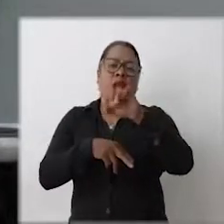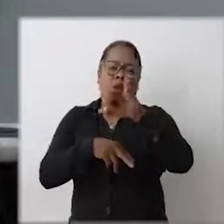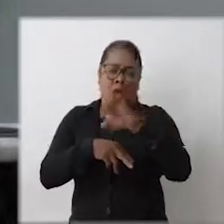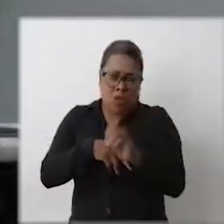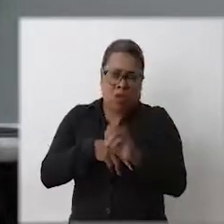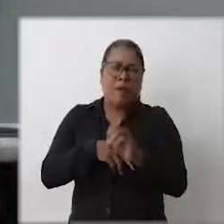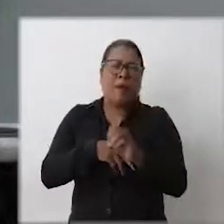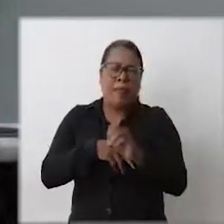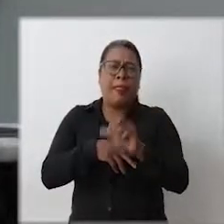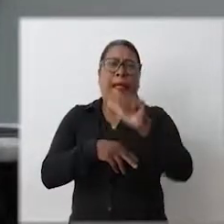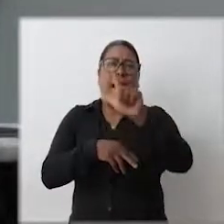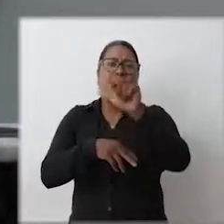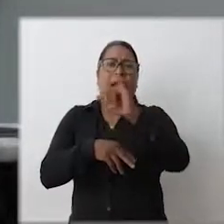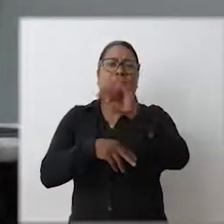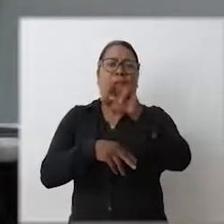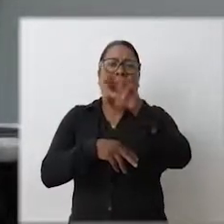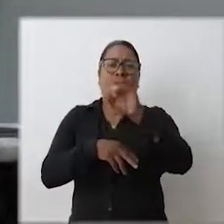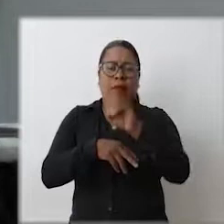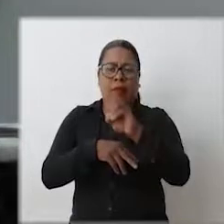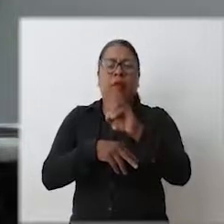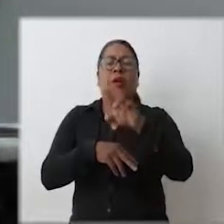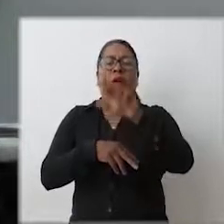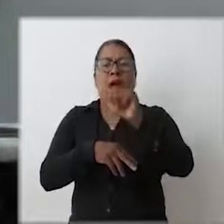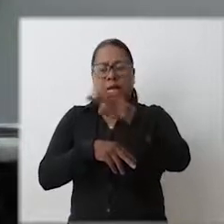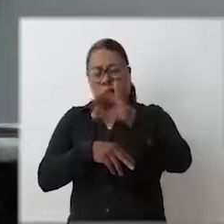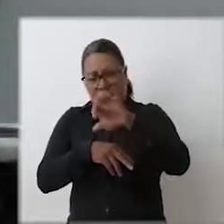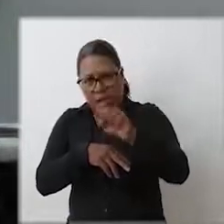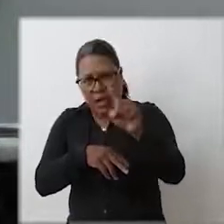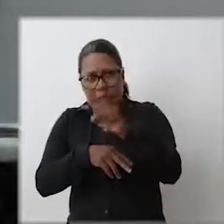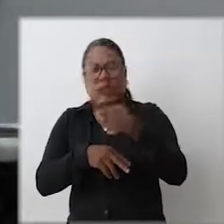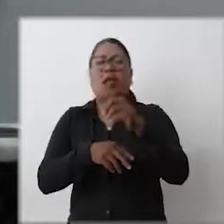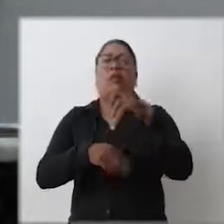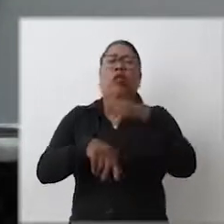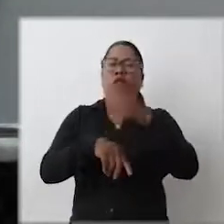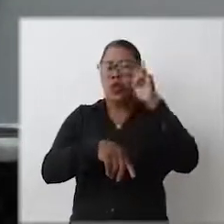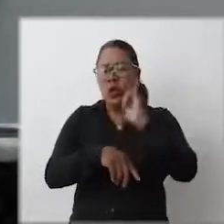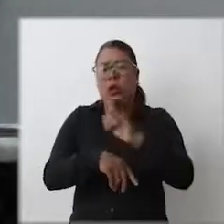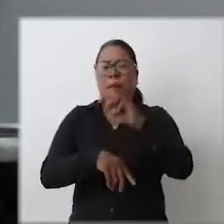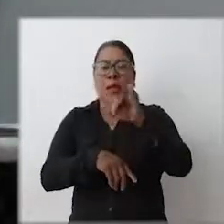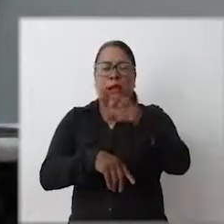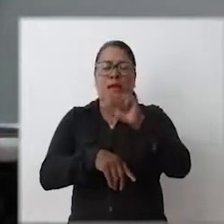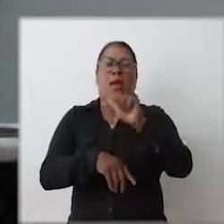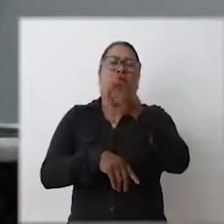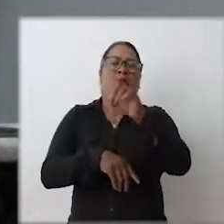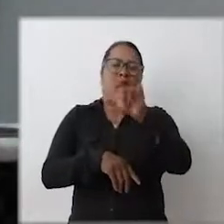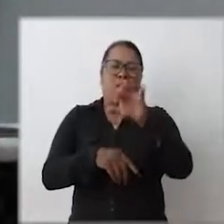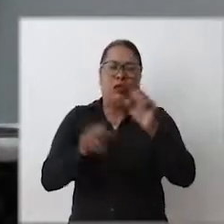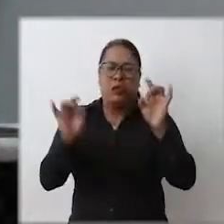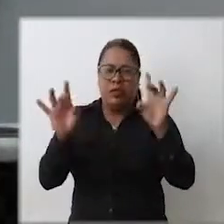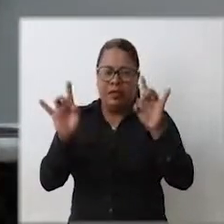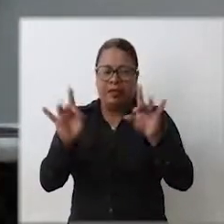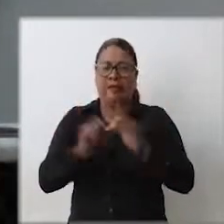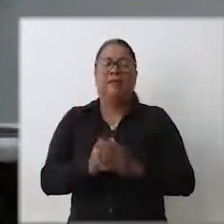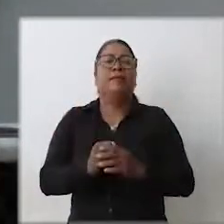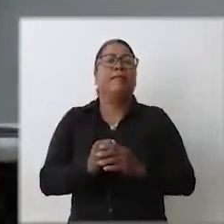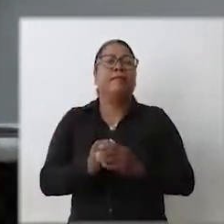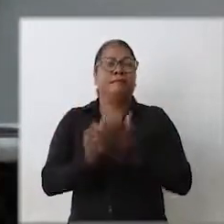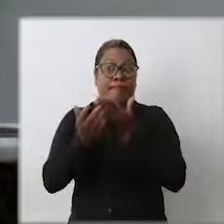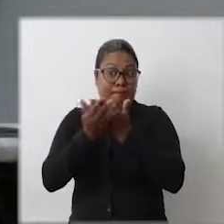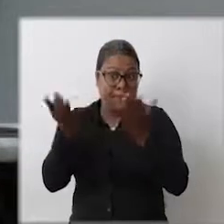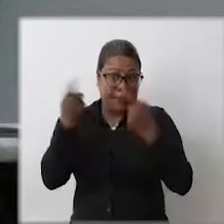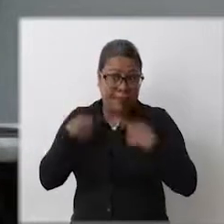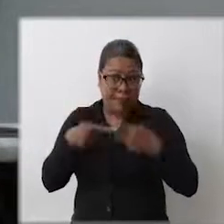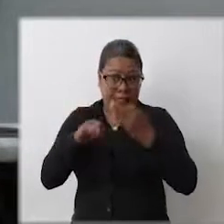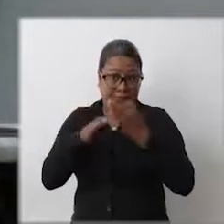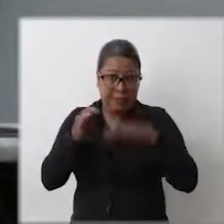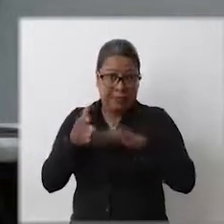Manzano, el arquitecto Gerardo Virgilio López Nogales, la arquitecta Nancy Porras Baños, el maestro Guillermo Rangel